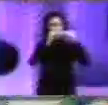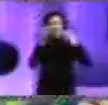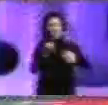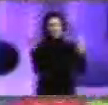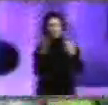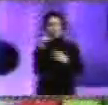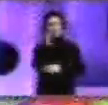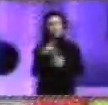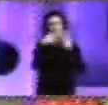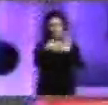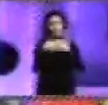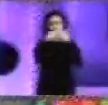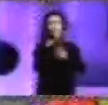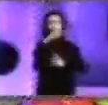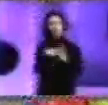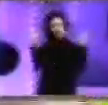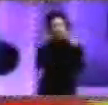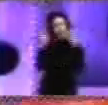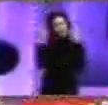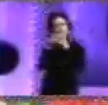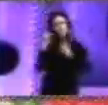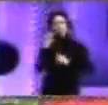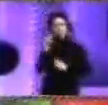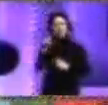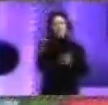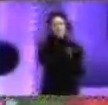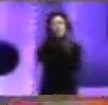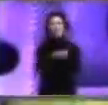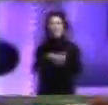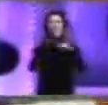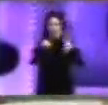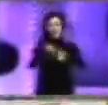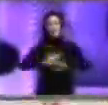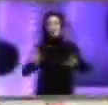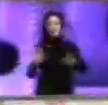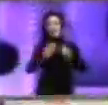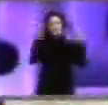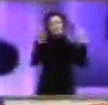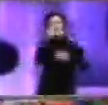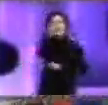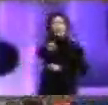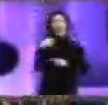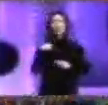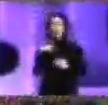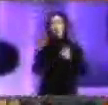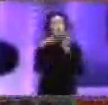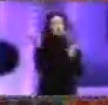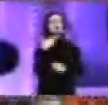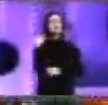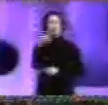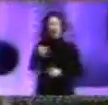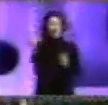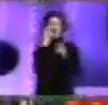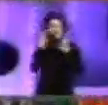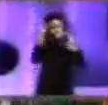igualdad. Porque tengo ganas de no ver más muertes en un telediario. Porque